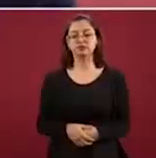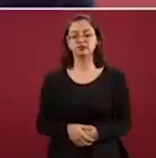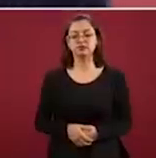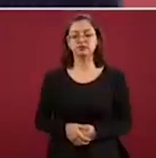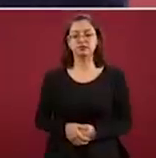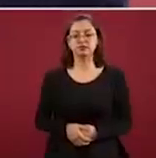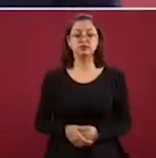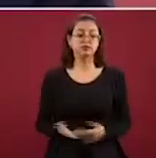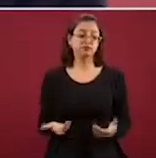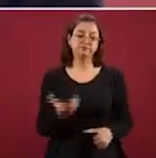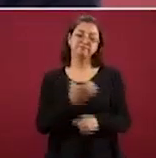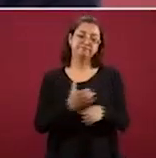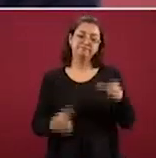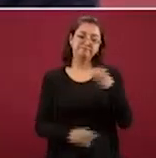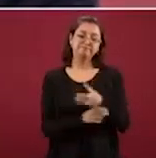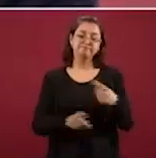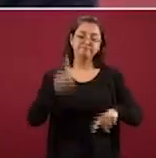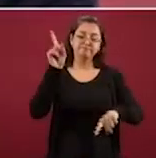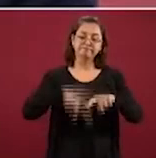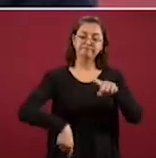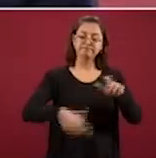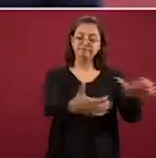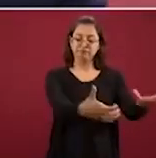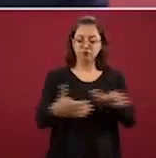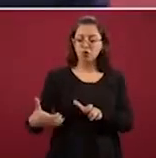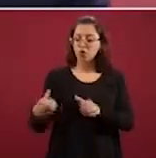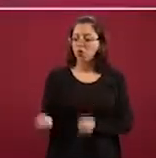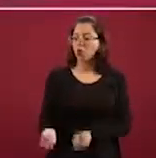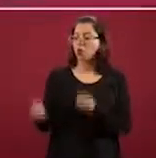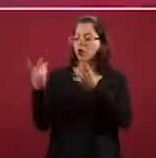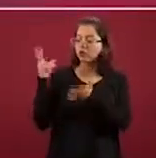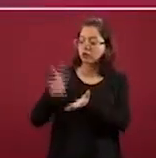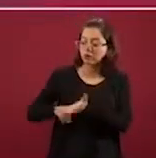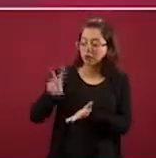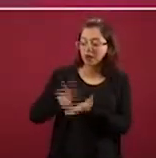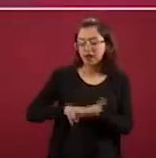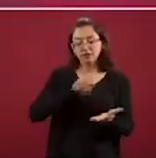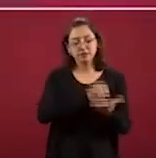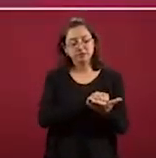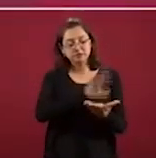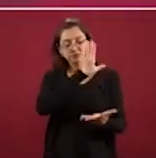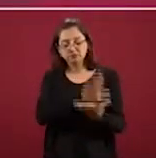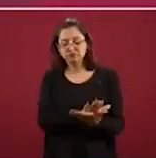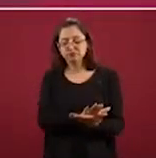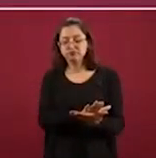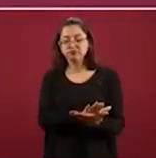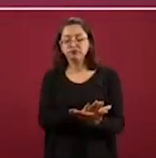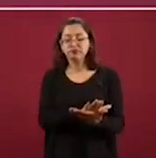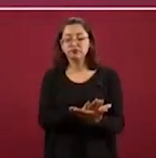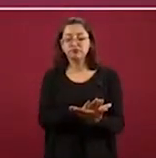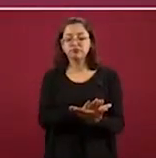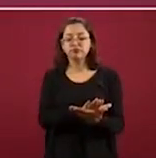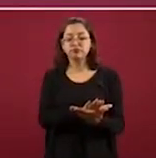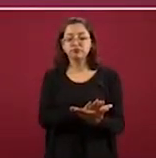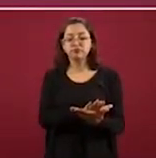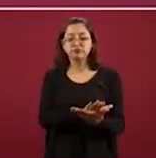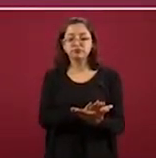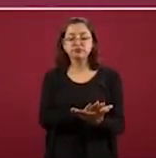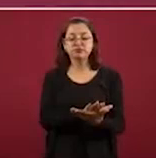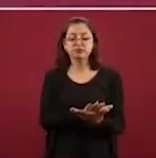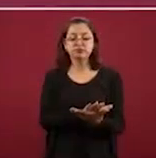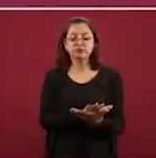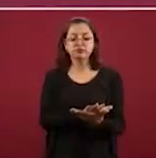asegure el bien se hace un avalúo que queda ahí establecido el